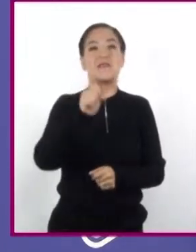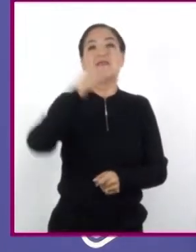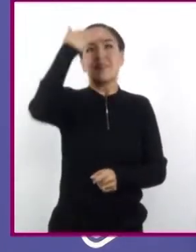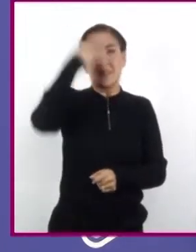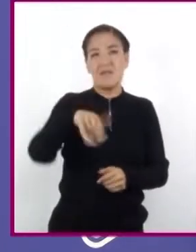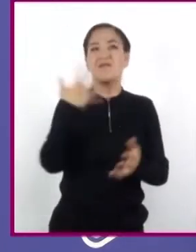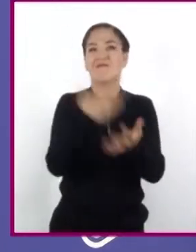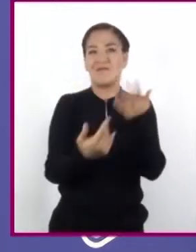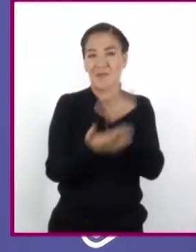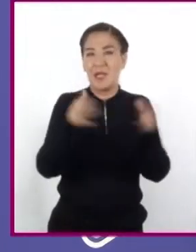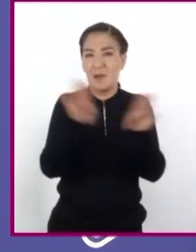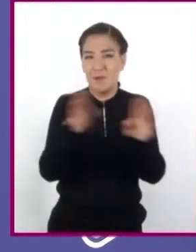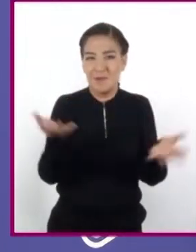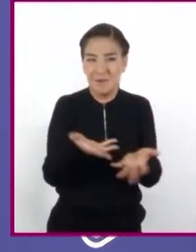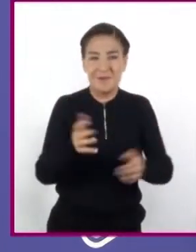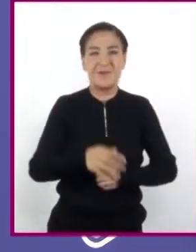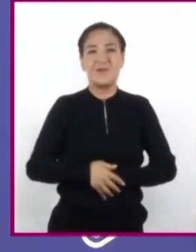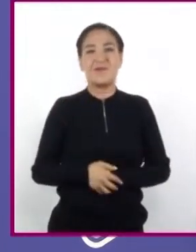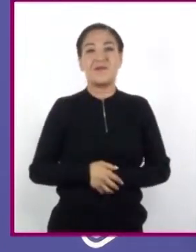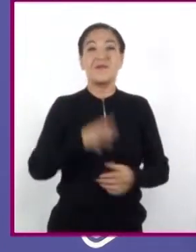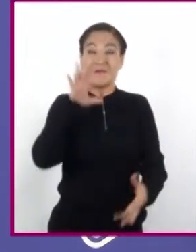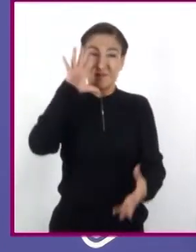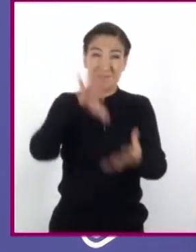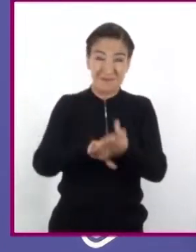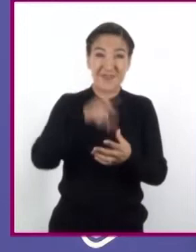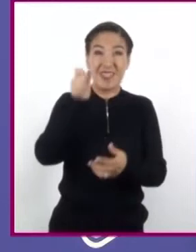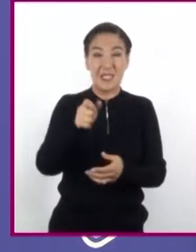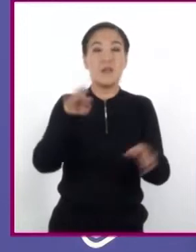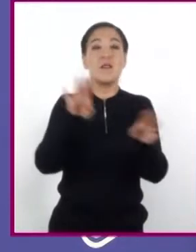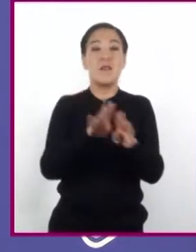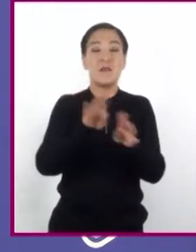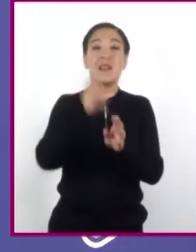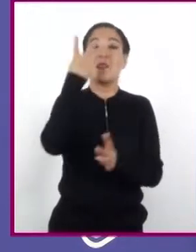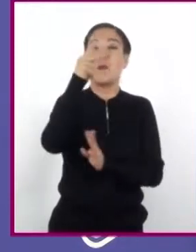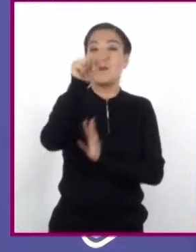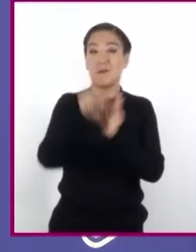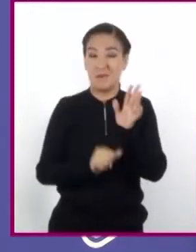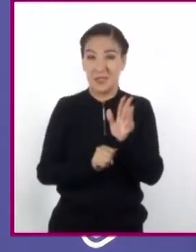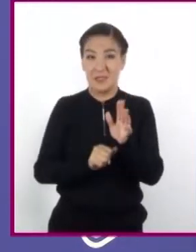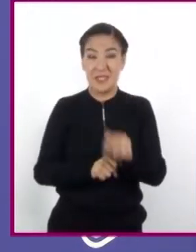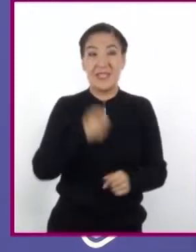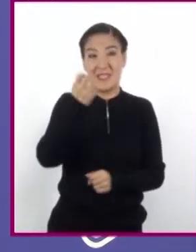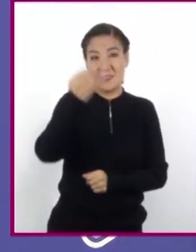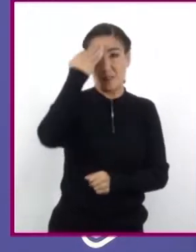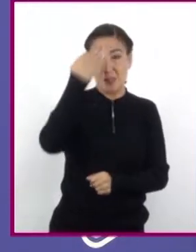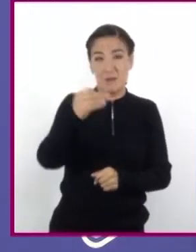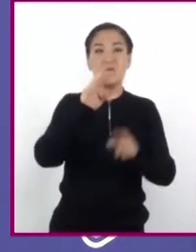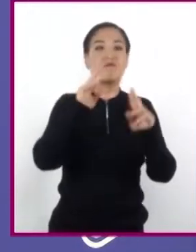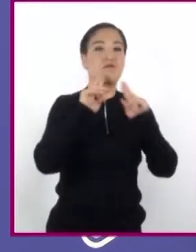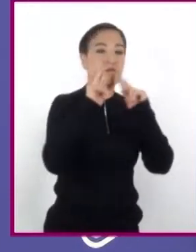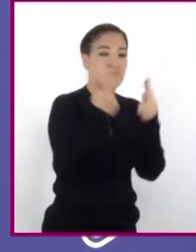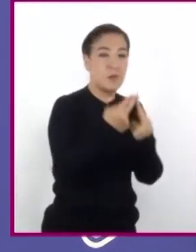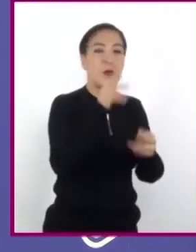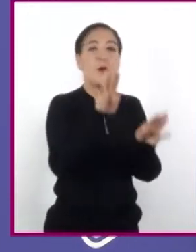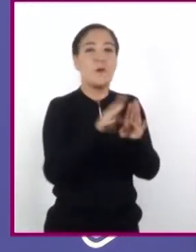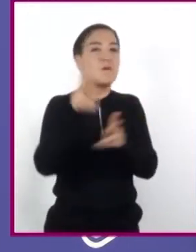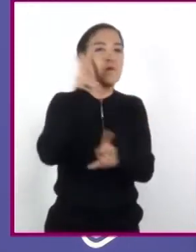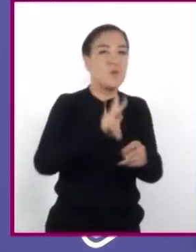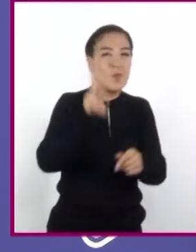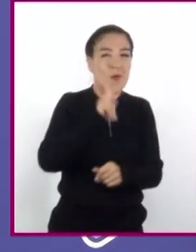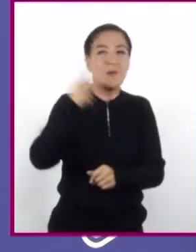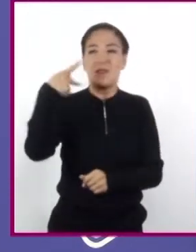hacer. Fue encarcelada aproximadamente 2 meses, tiempo en el que se reunieron las pruebas en su